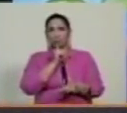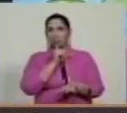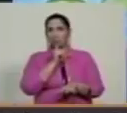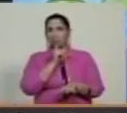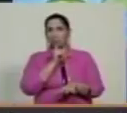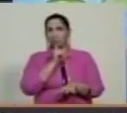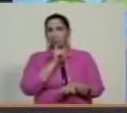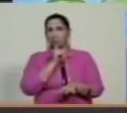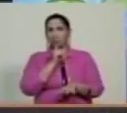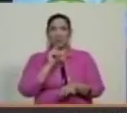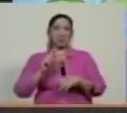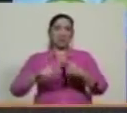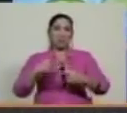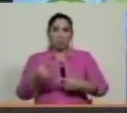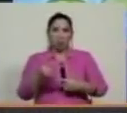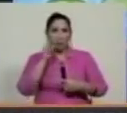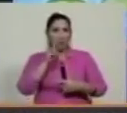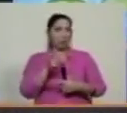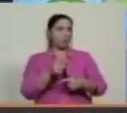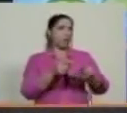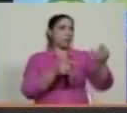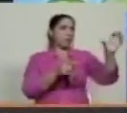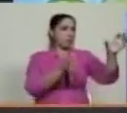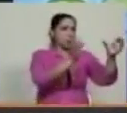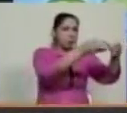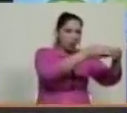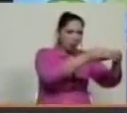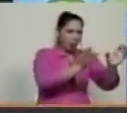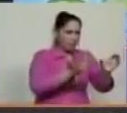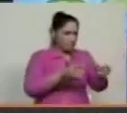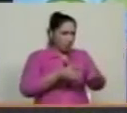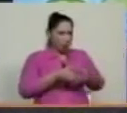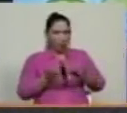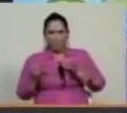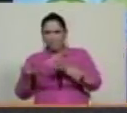por allá, otra cosita por allá, sin fuerza.